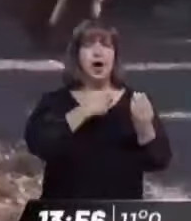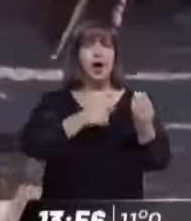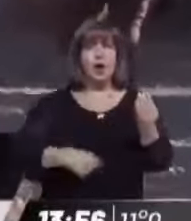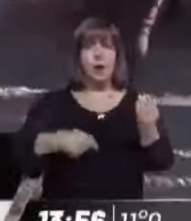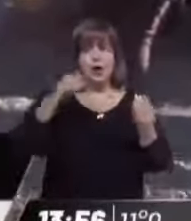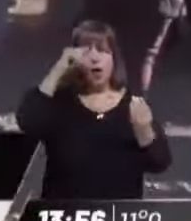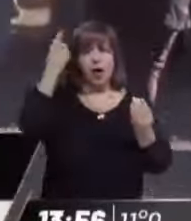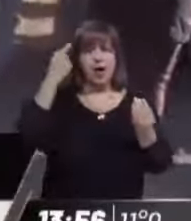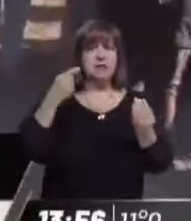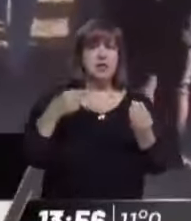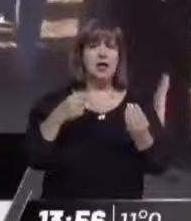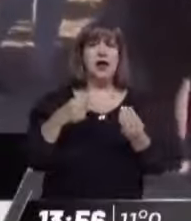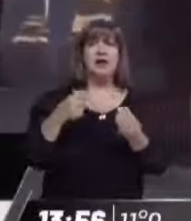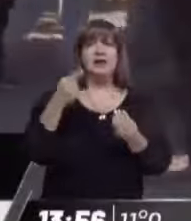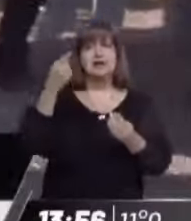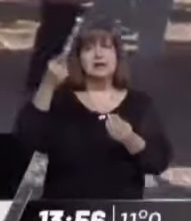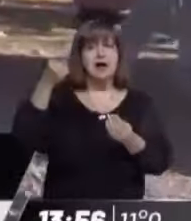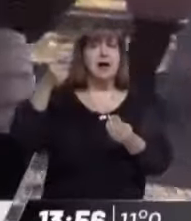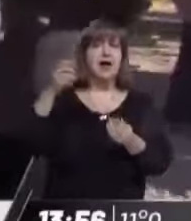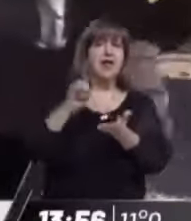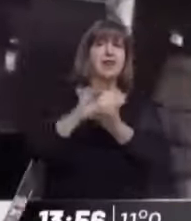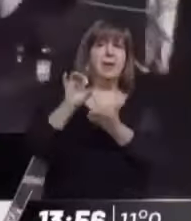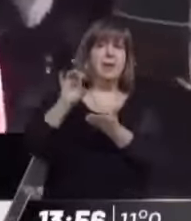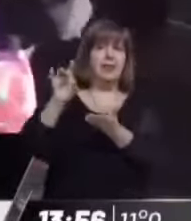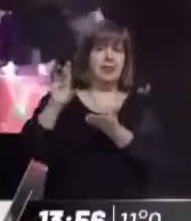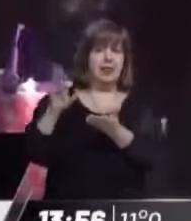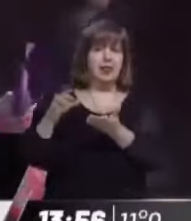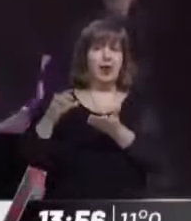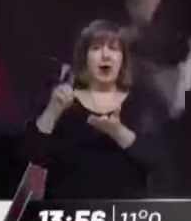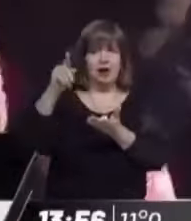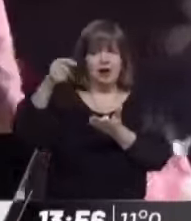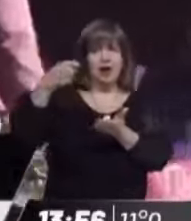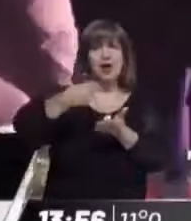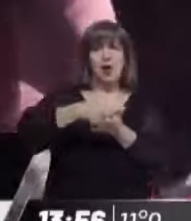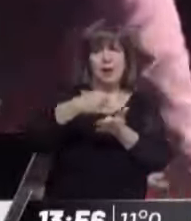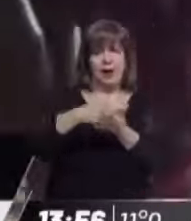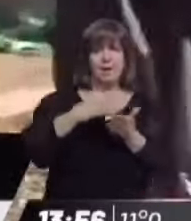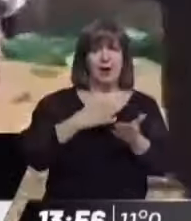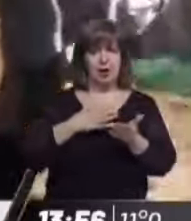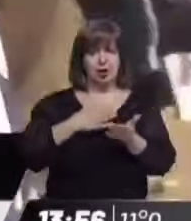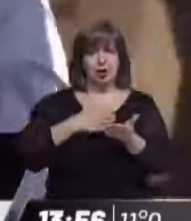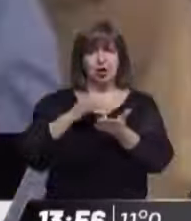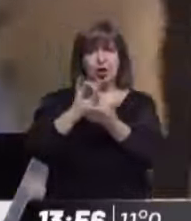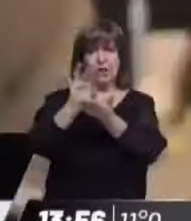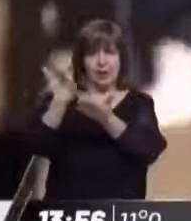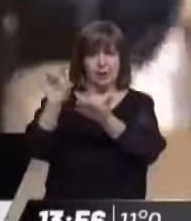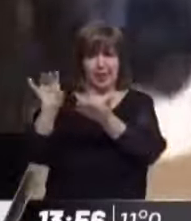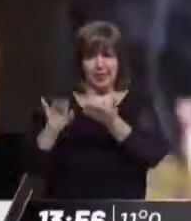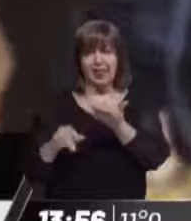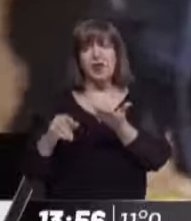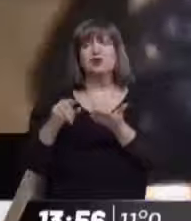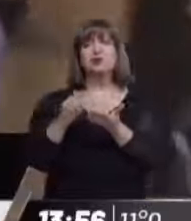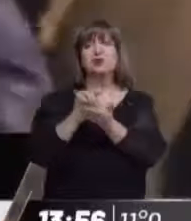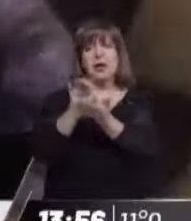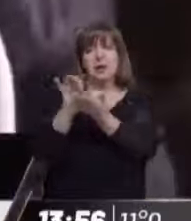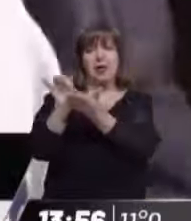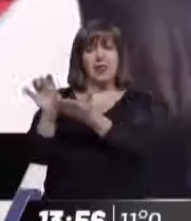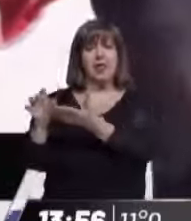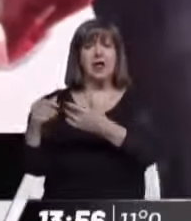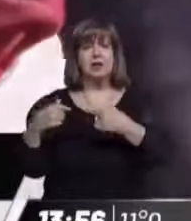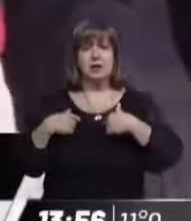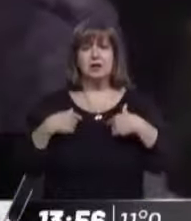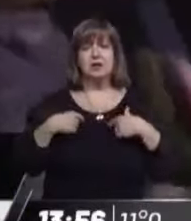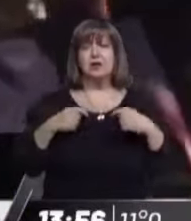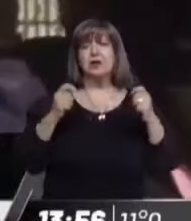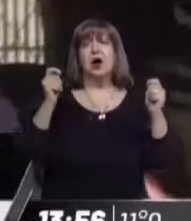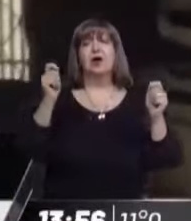a los trabajadores estatales que se encargaban de esa función e entonces lo que en el marco del paro y la protesta es además